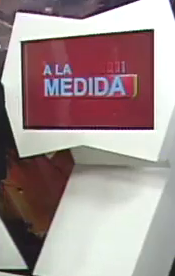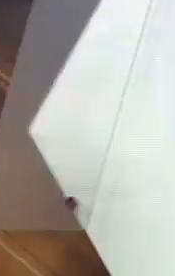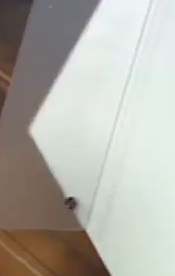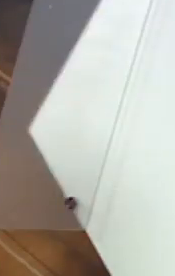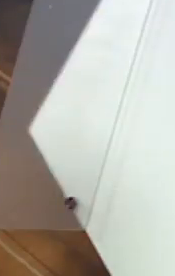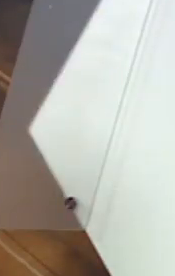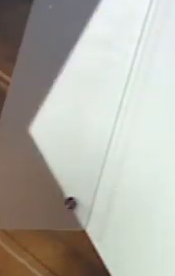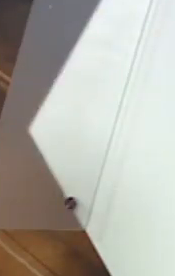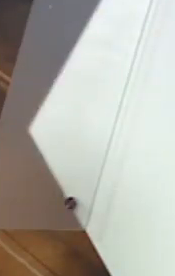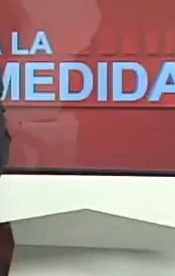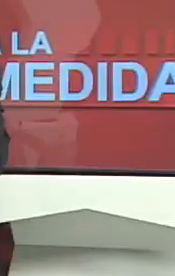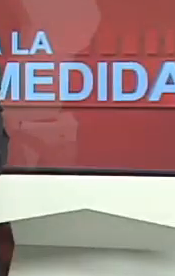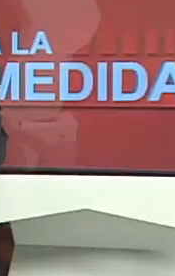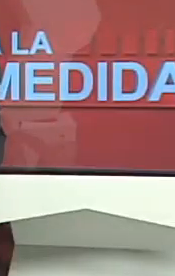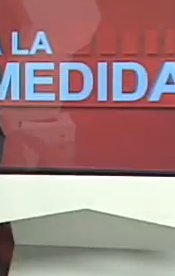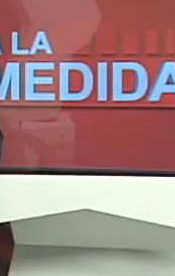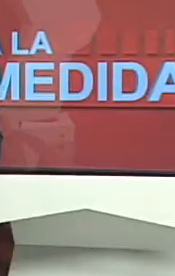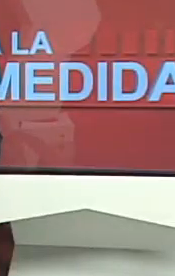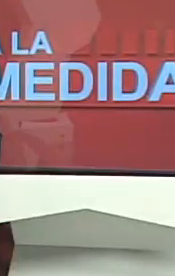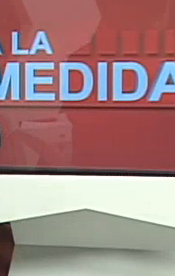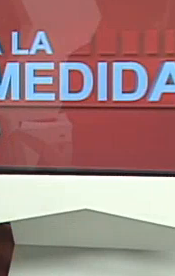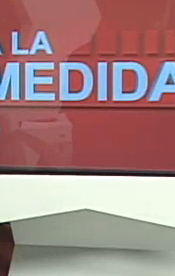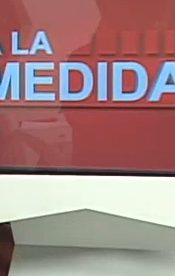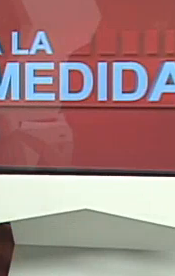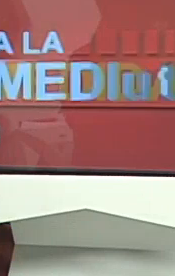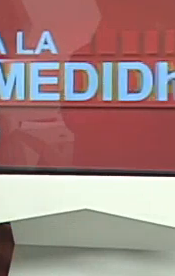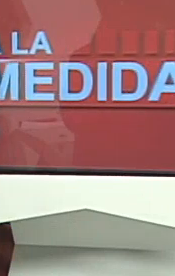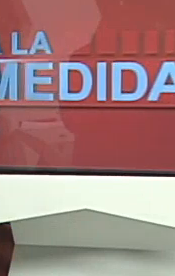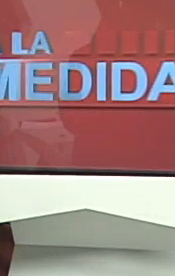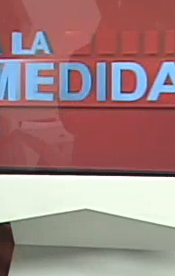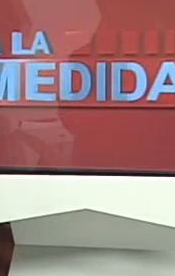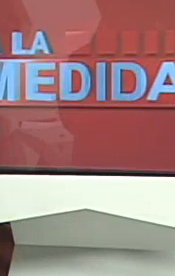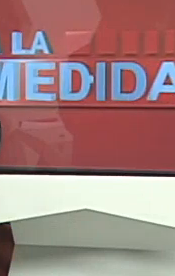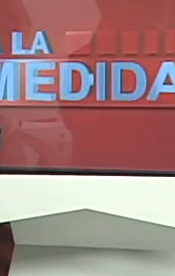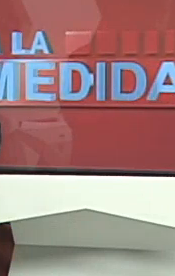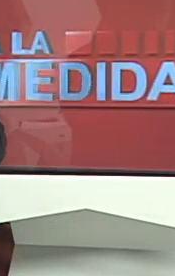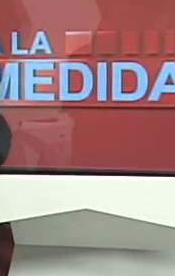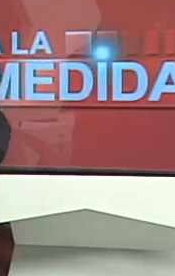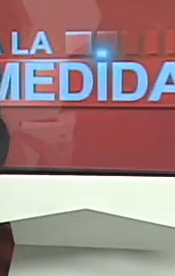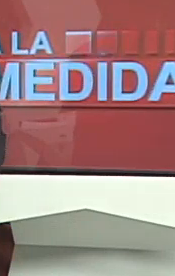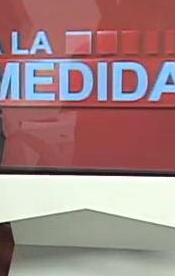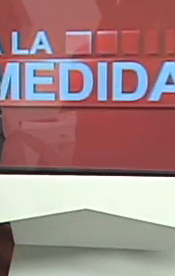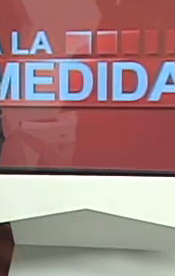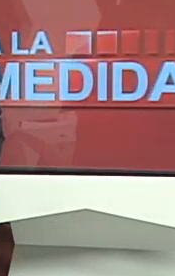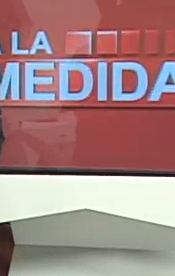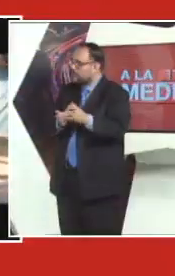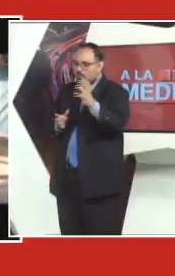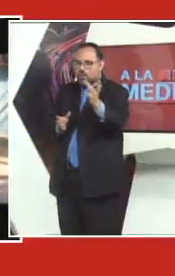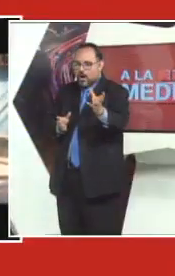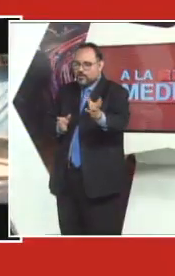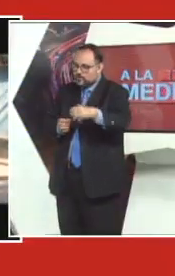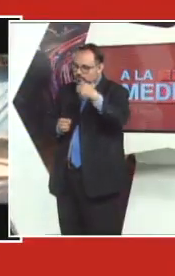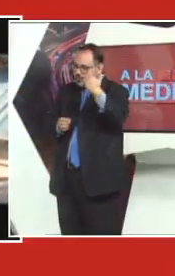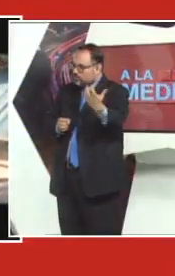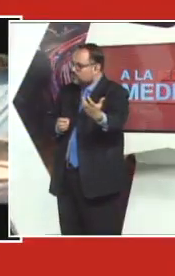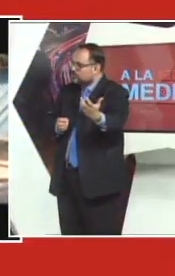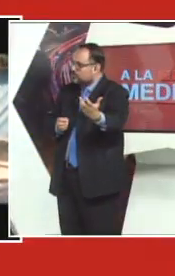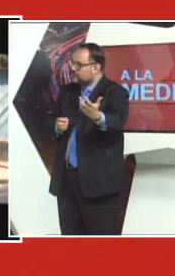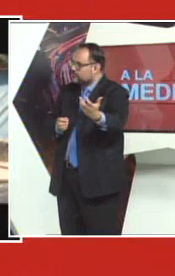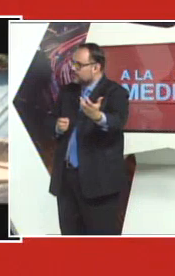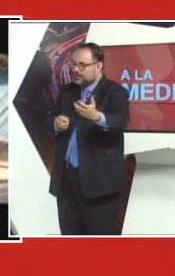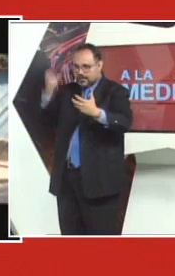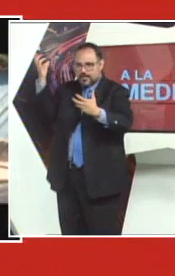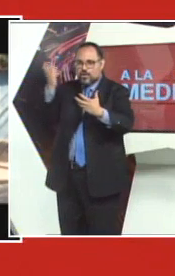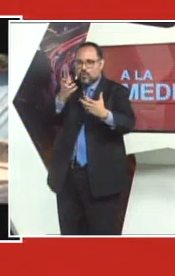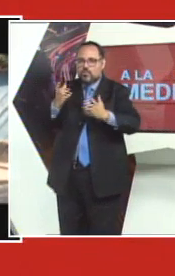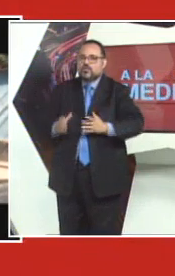también es una crisis completa que conlleva a veces la crisis económica, no tienes internet? ¿Qué pasa si un día no tienes acceso, por ejemplo, a una computadora, un